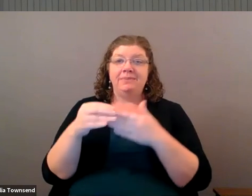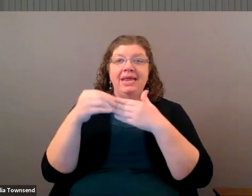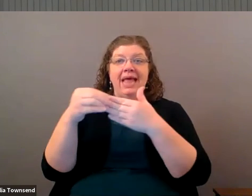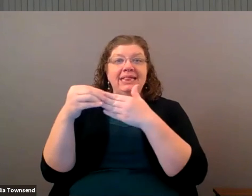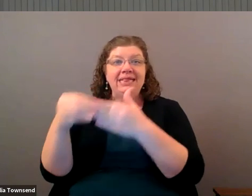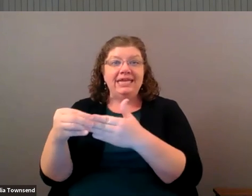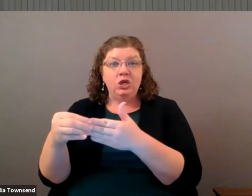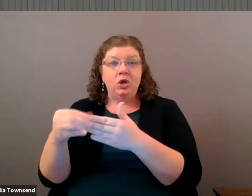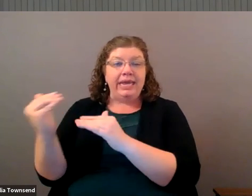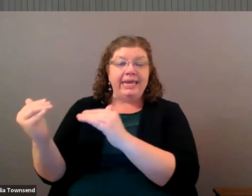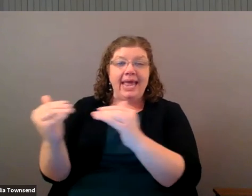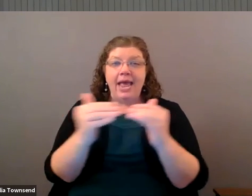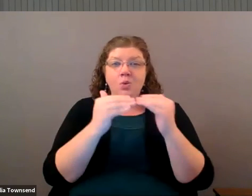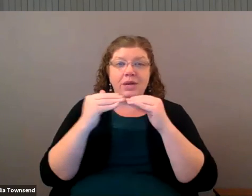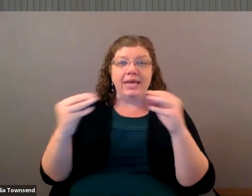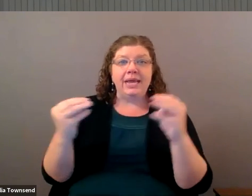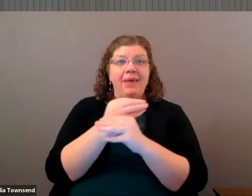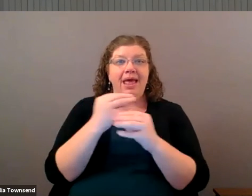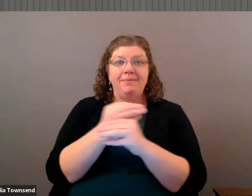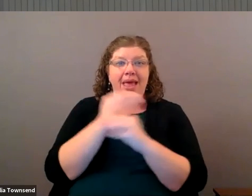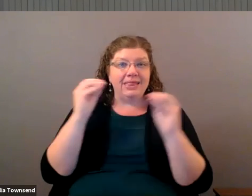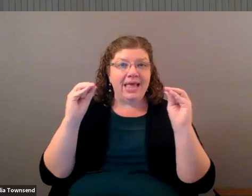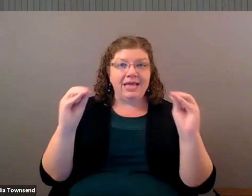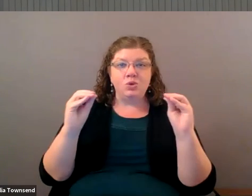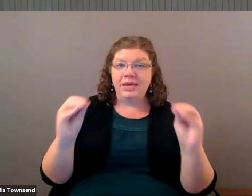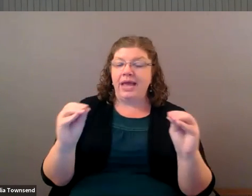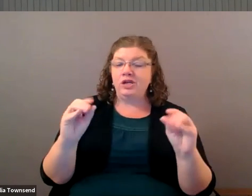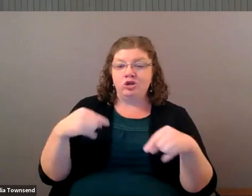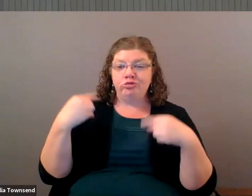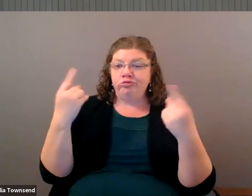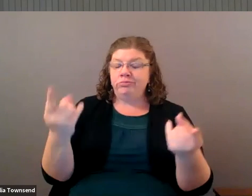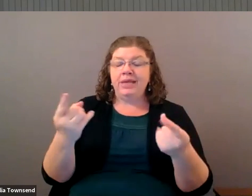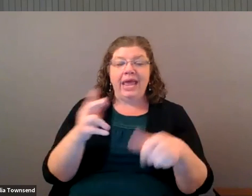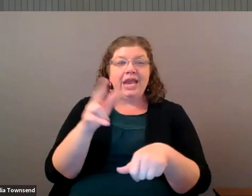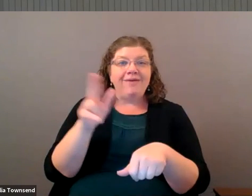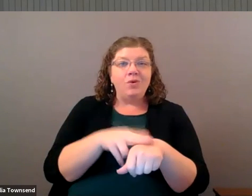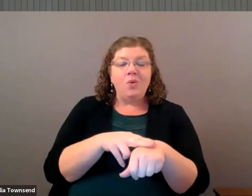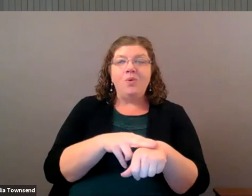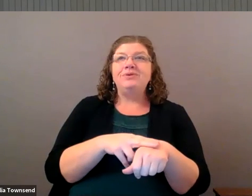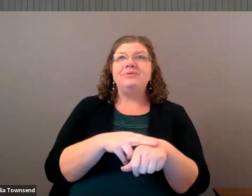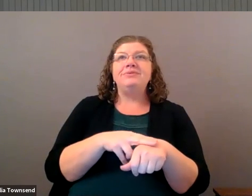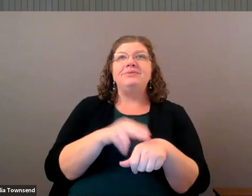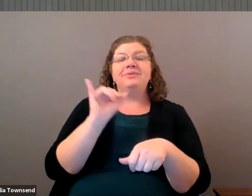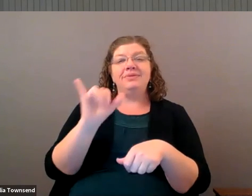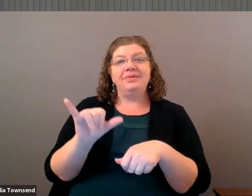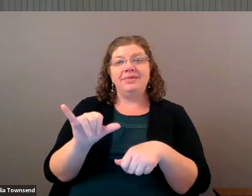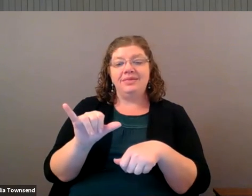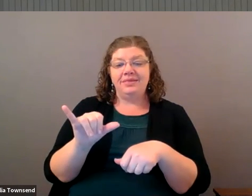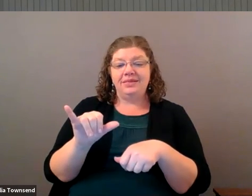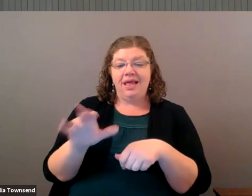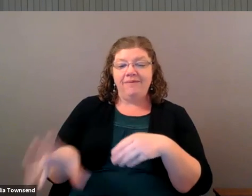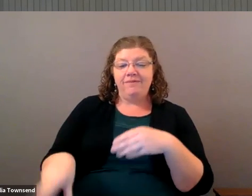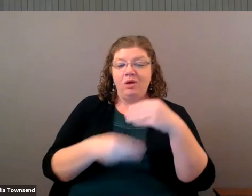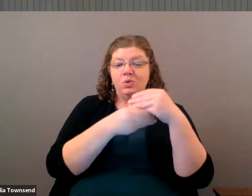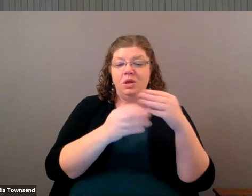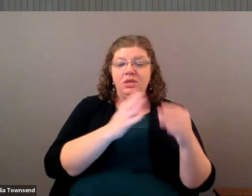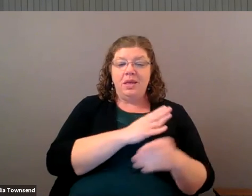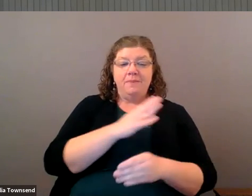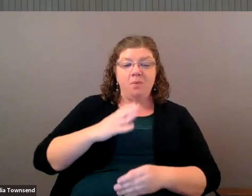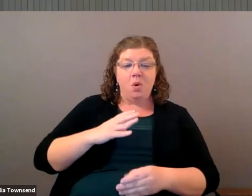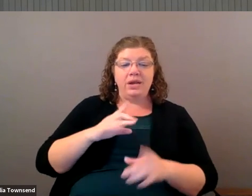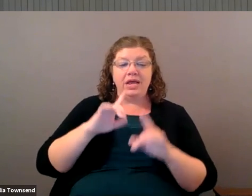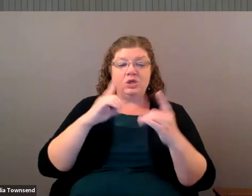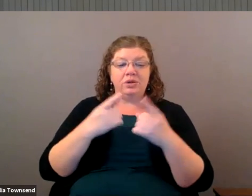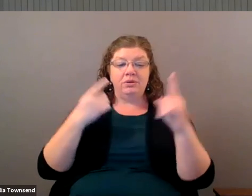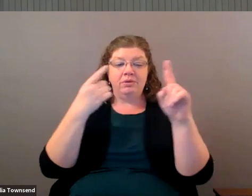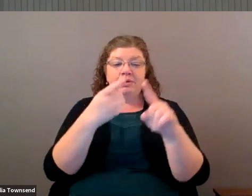equidad en las matemáticas y en la educación. Y obviamente esto sigue las metas del distrito y del consejo, y